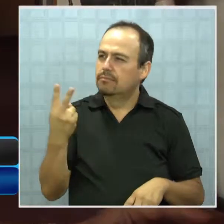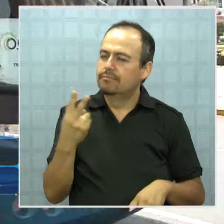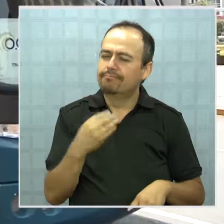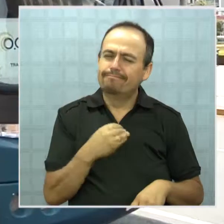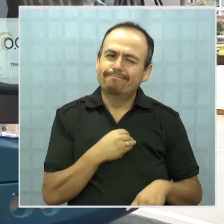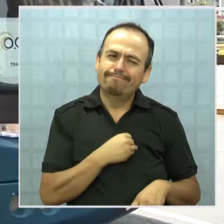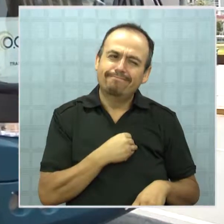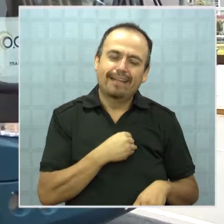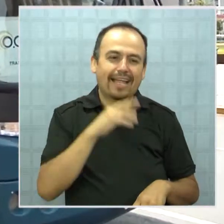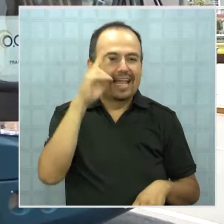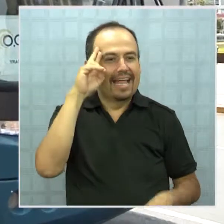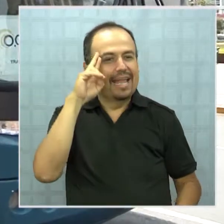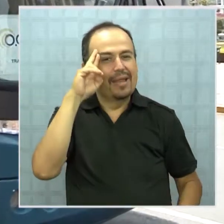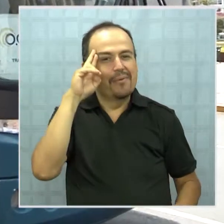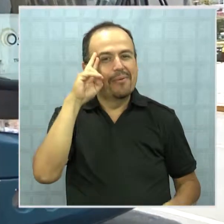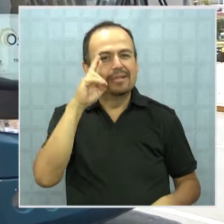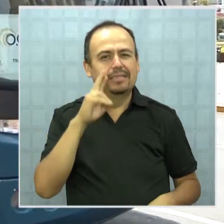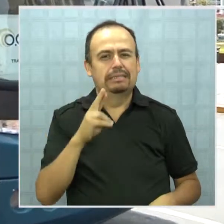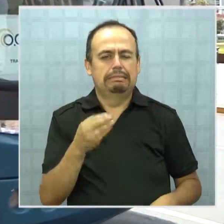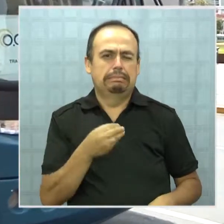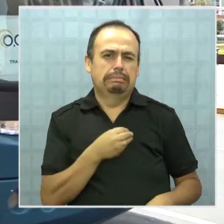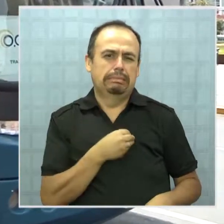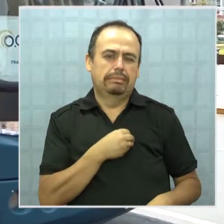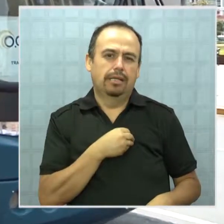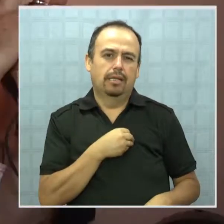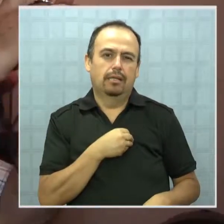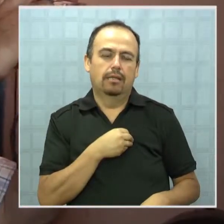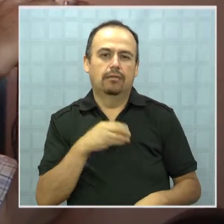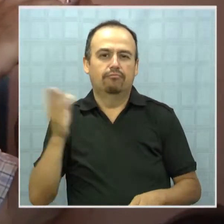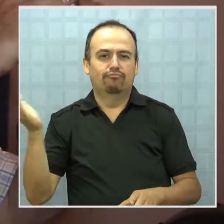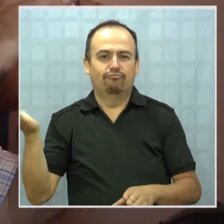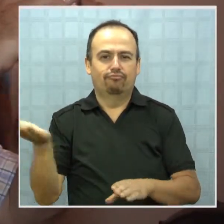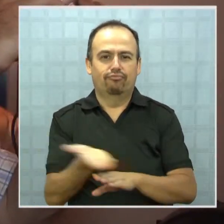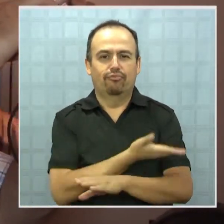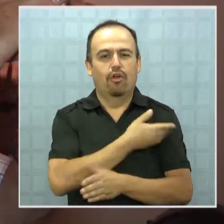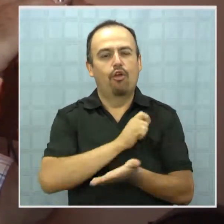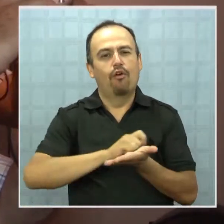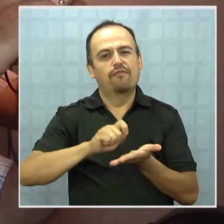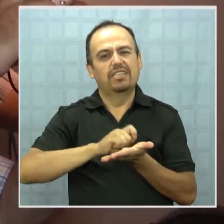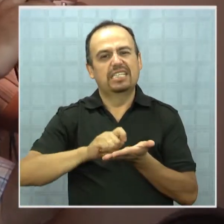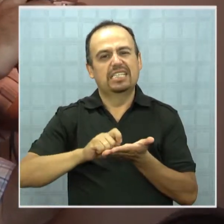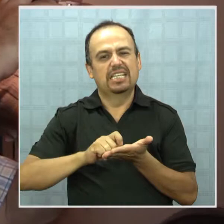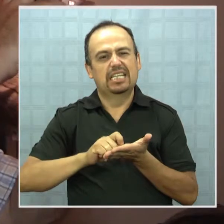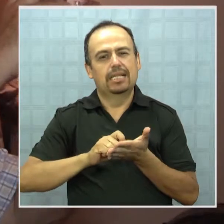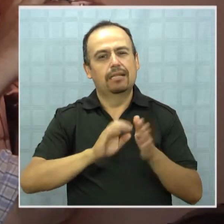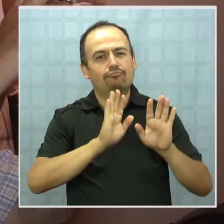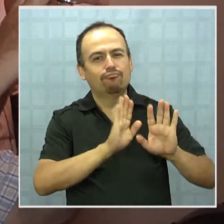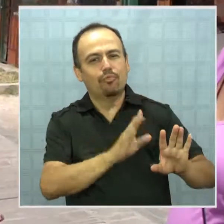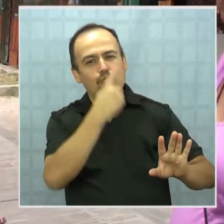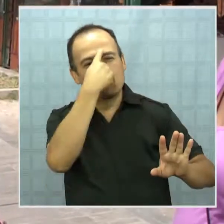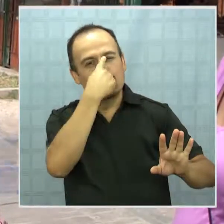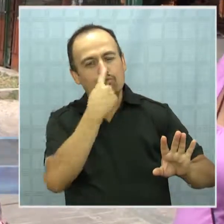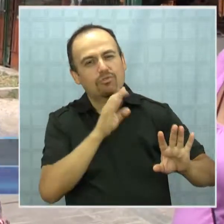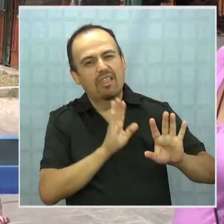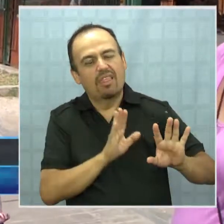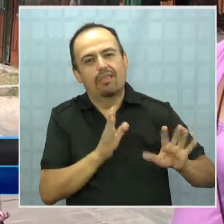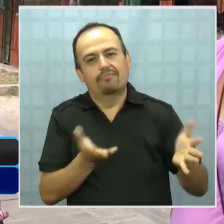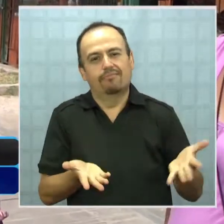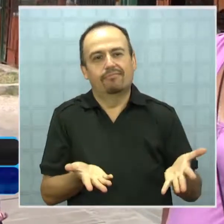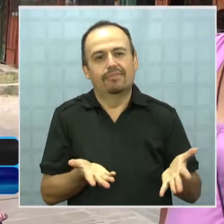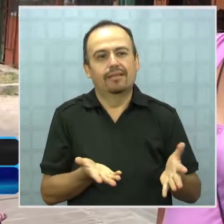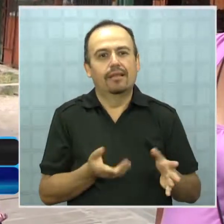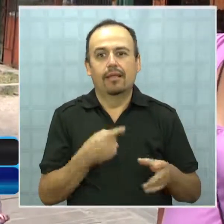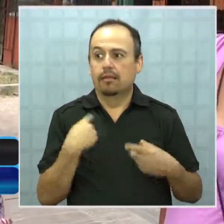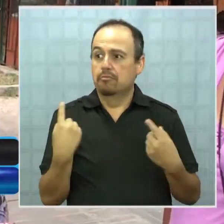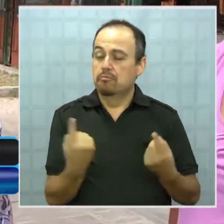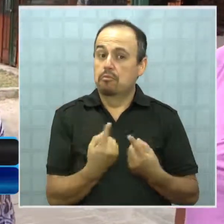siento que hayan de volverse a esa oficina porque te viene es la dejado como buceo se pasa muy